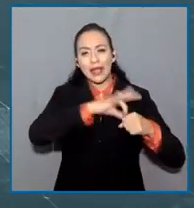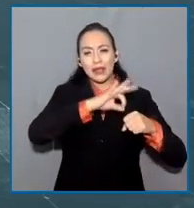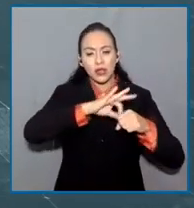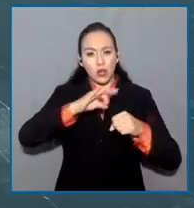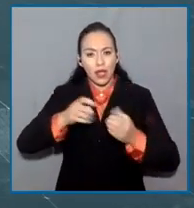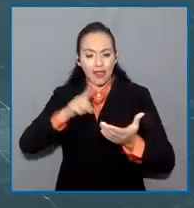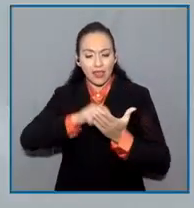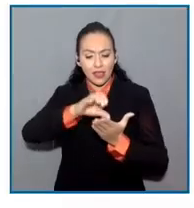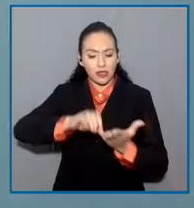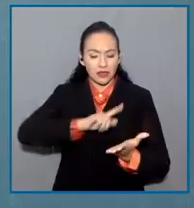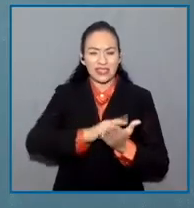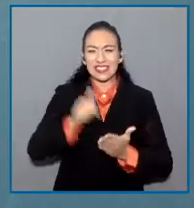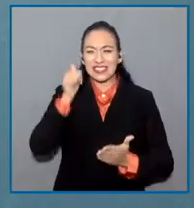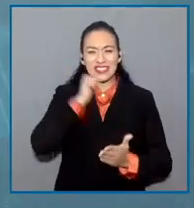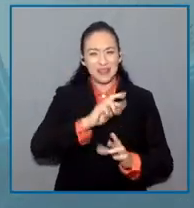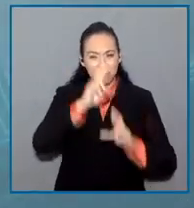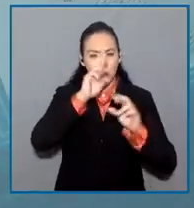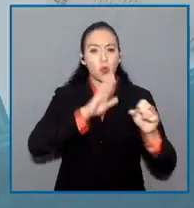de poderes.